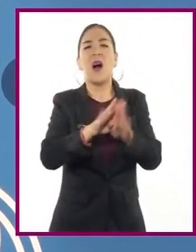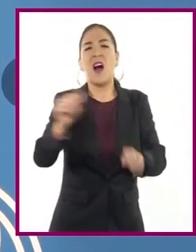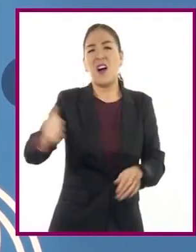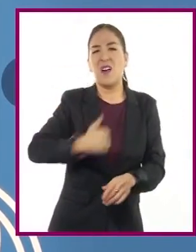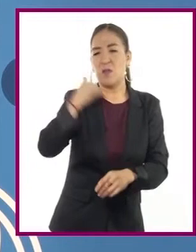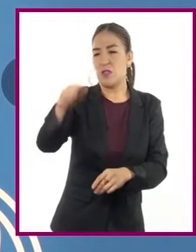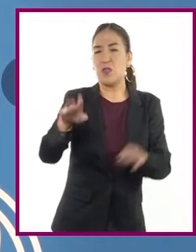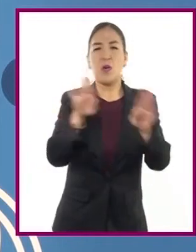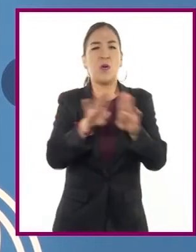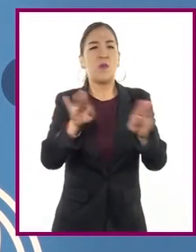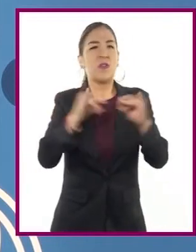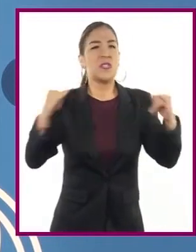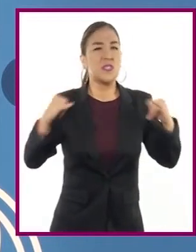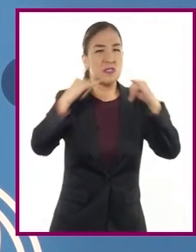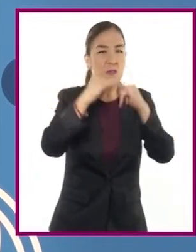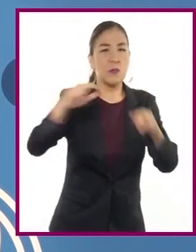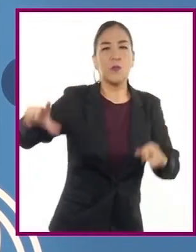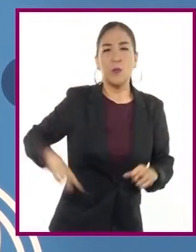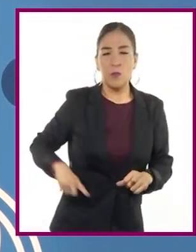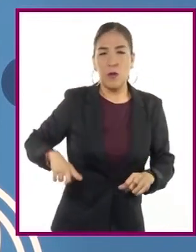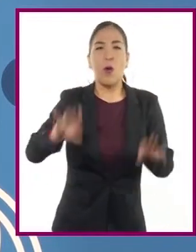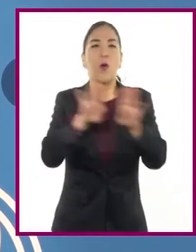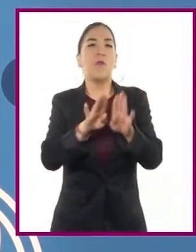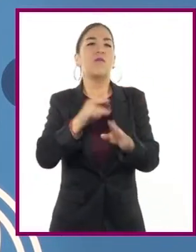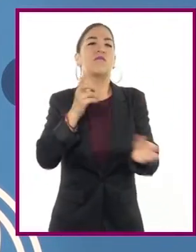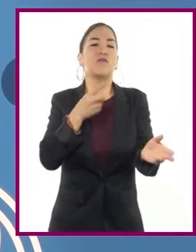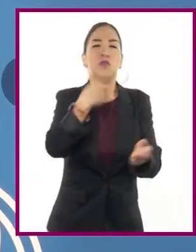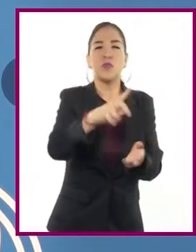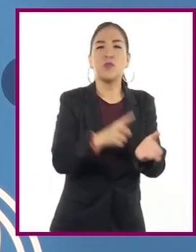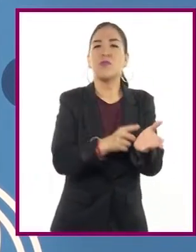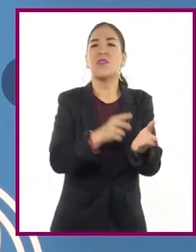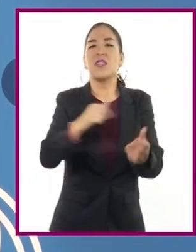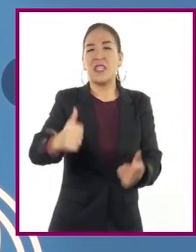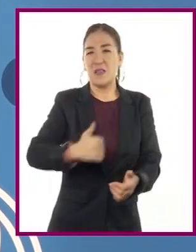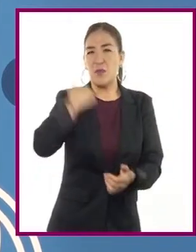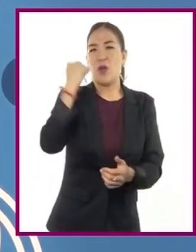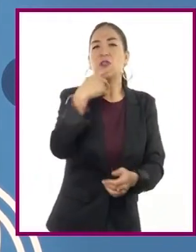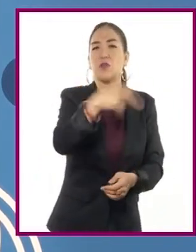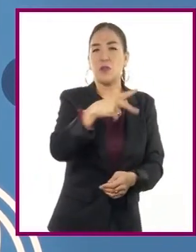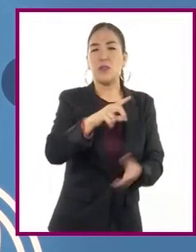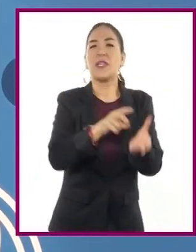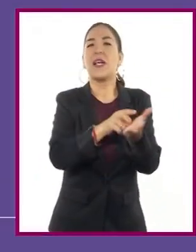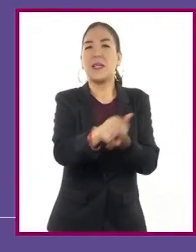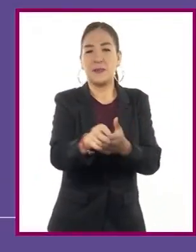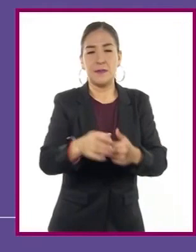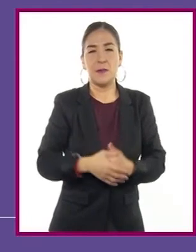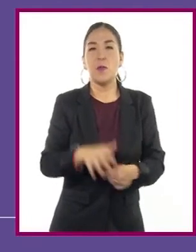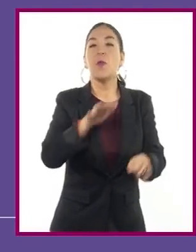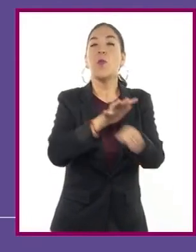la violación de derechos por parte del Estado. Algunos de estos mecanismos son